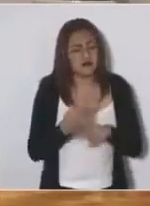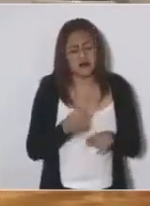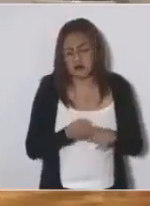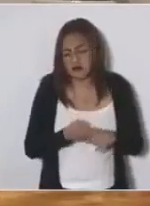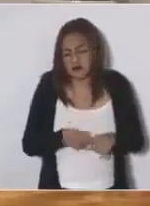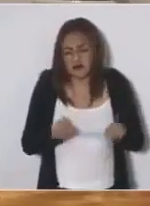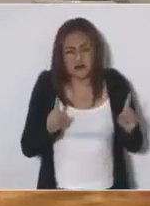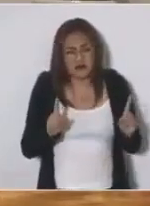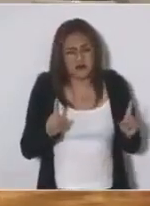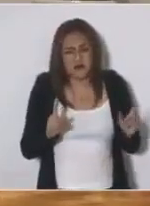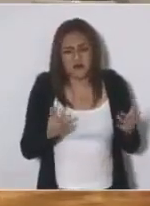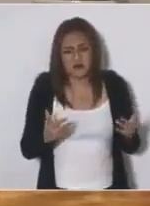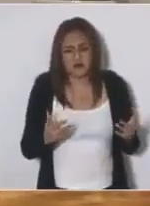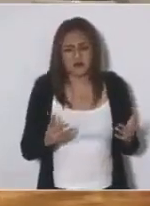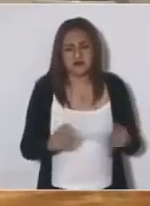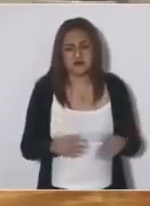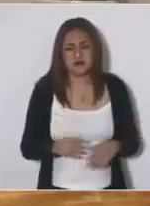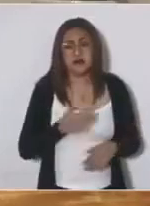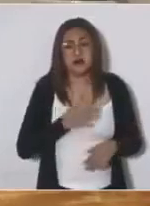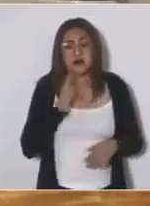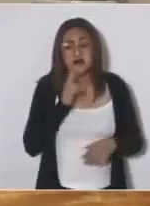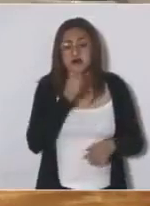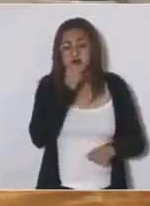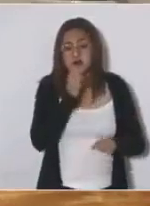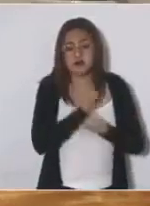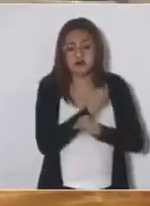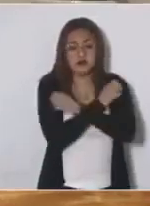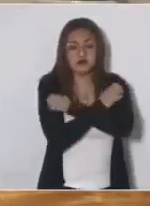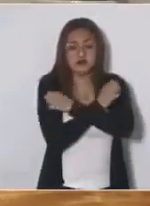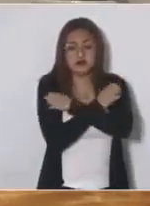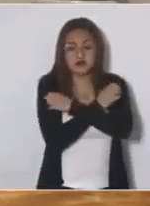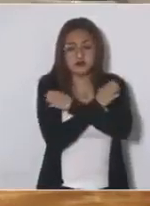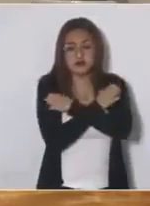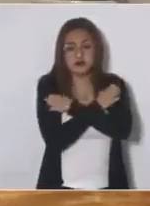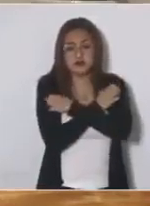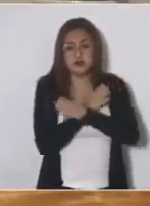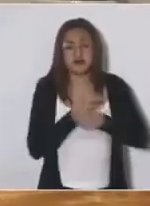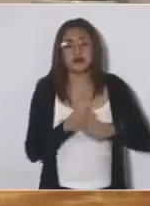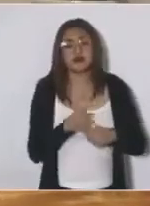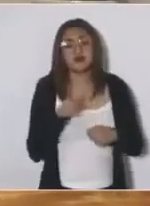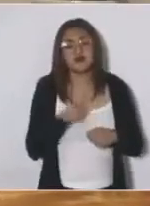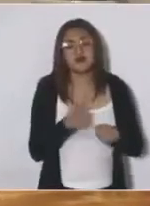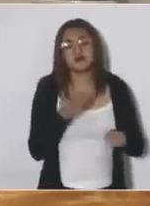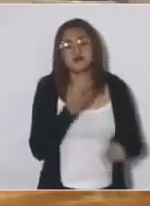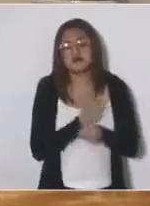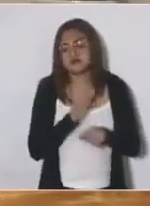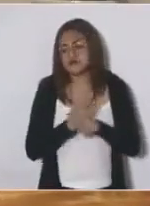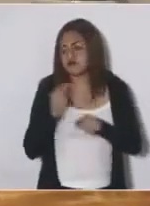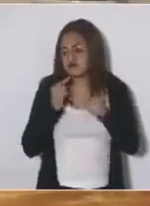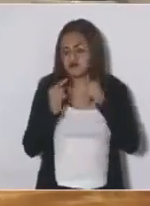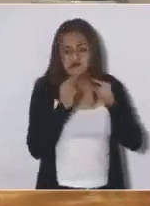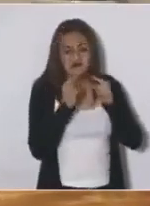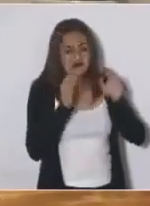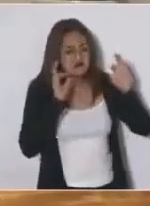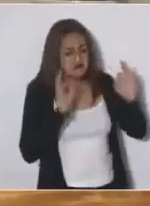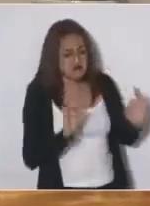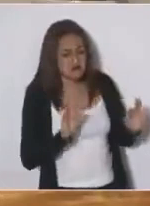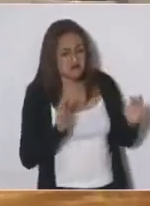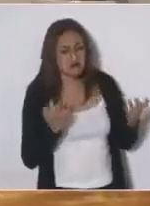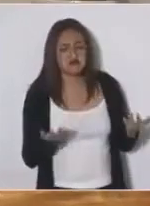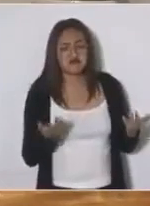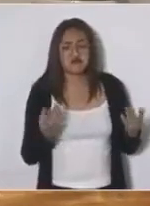educación interactúa en todos los sentidos en la vida magisterial por eso